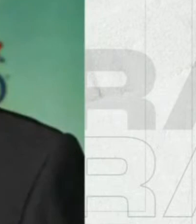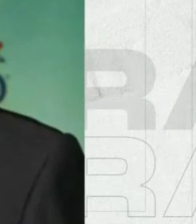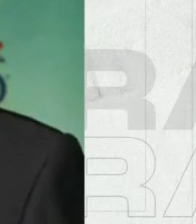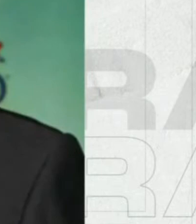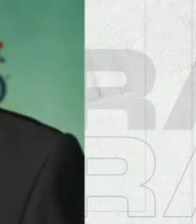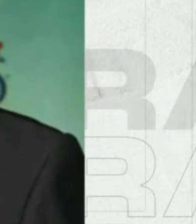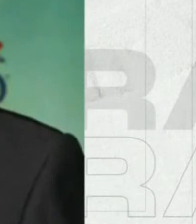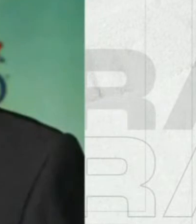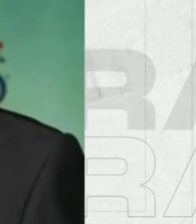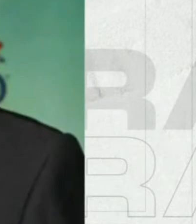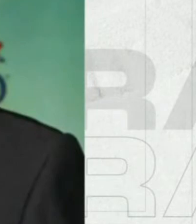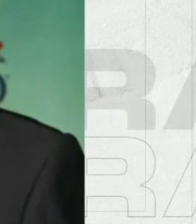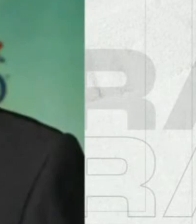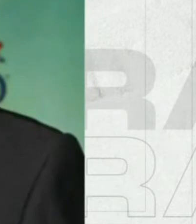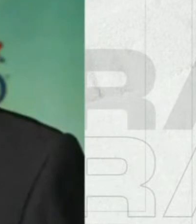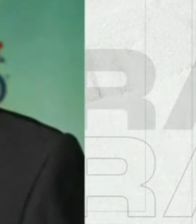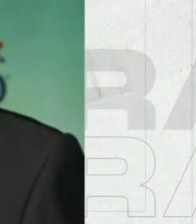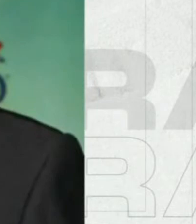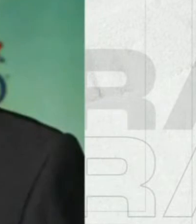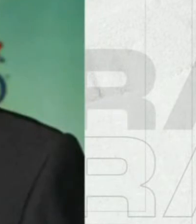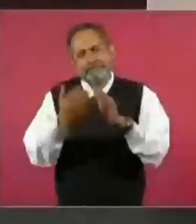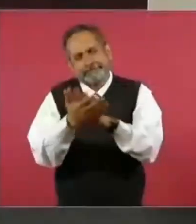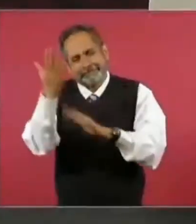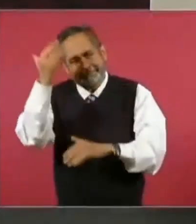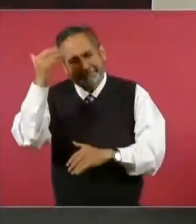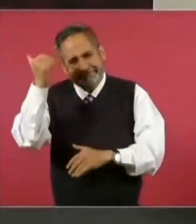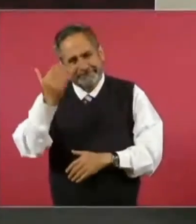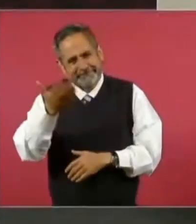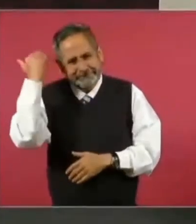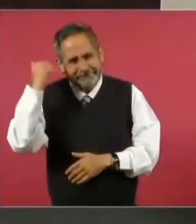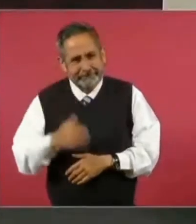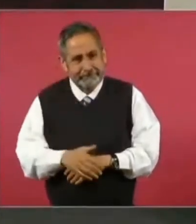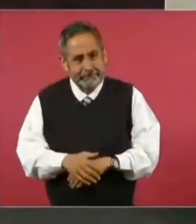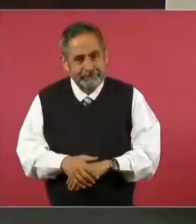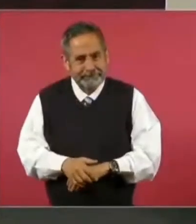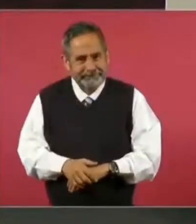Vámonos a desayunar ya. Sí, ya. Ah, Ya. me quedó